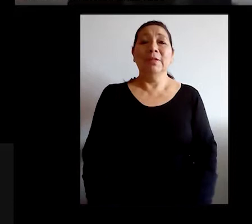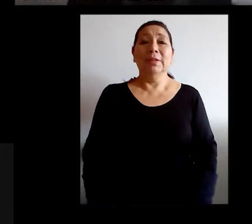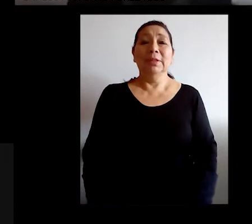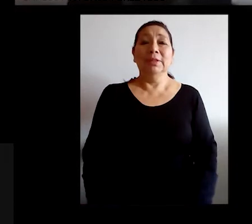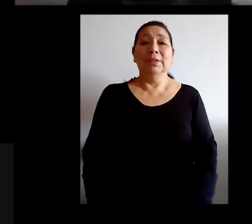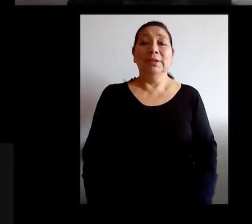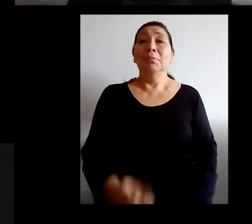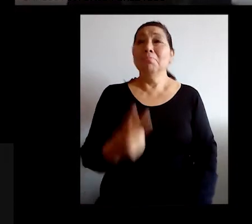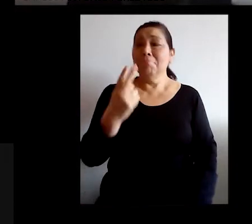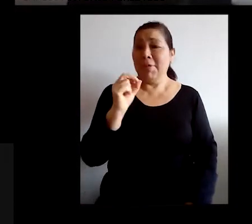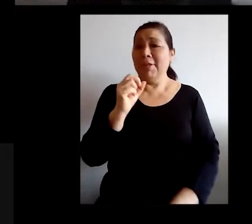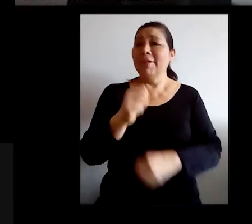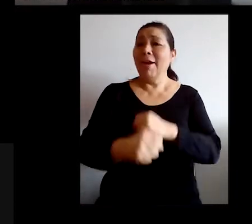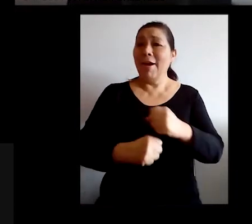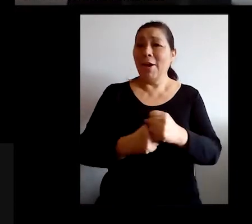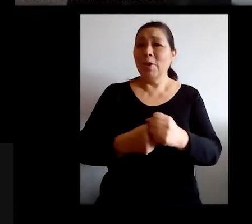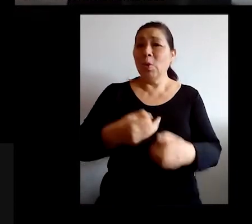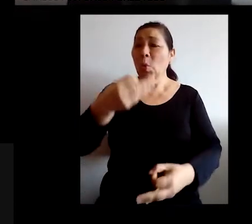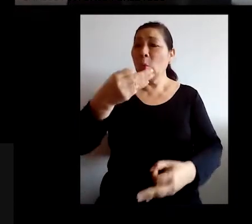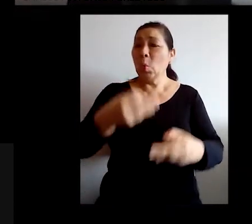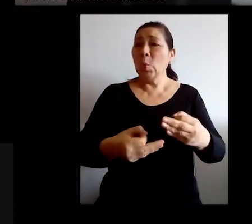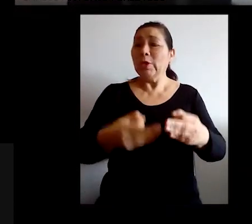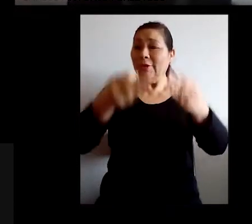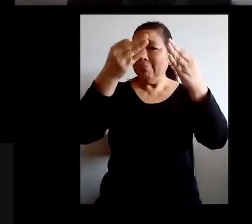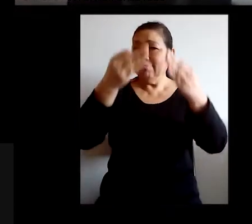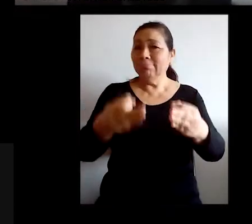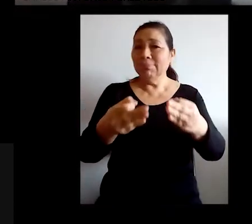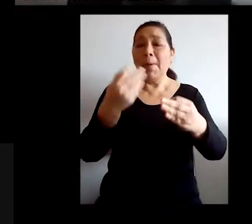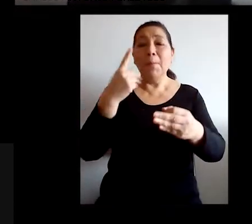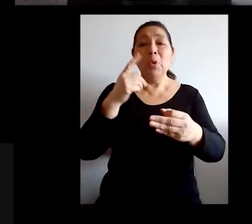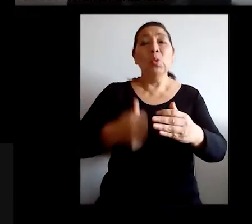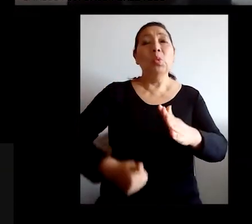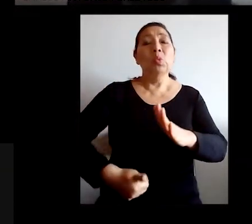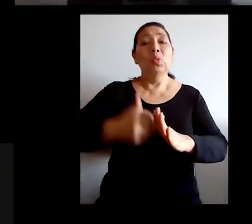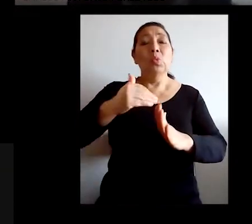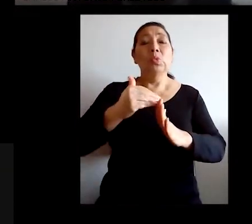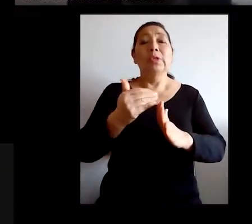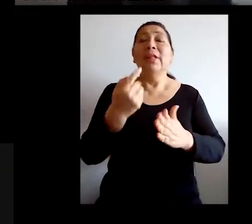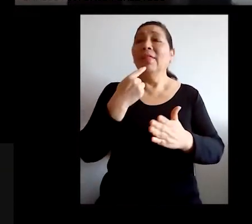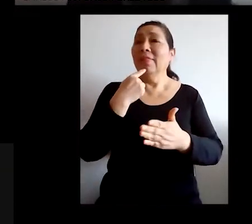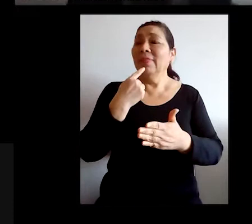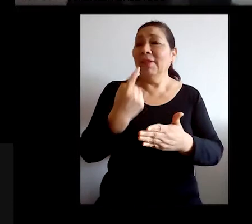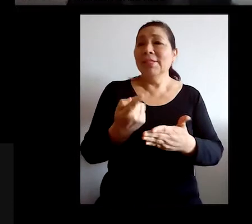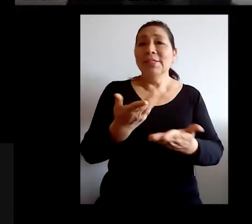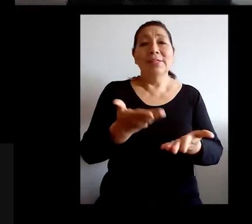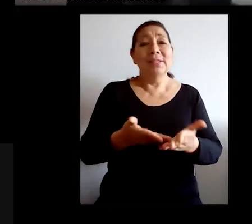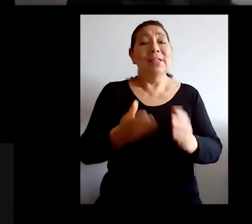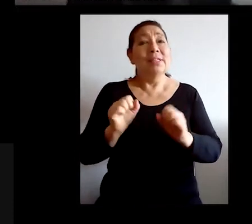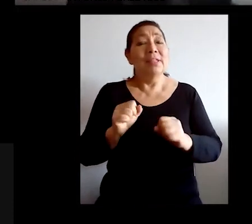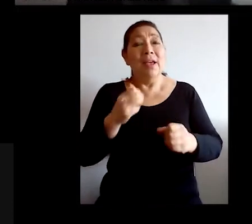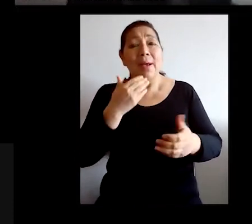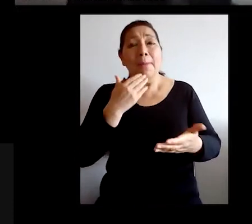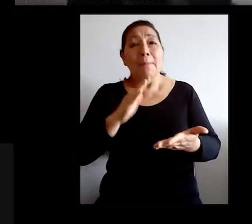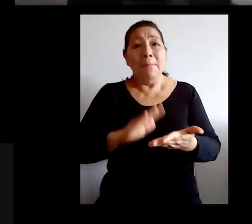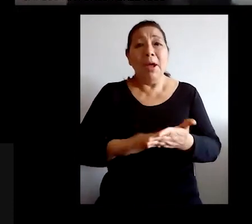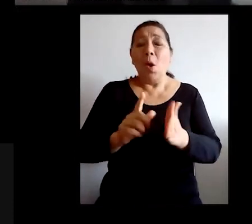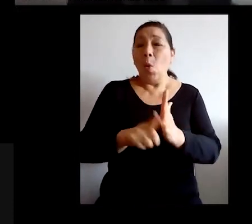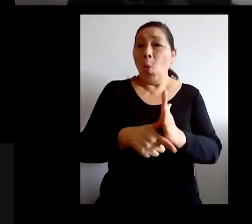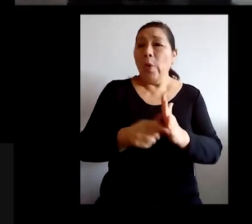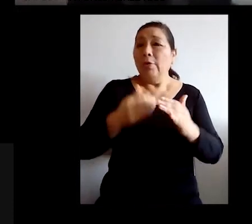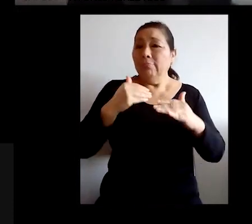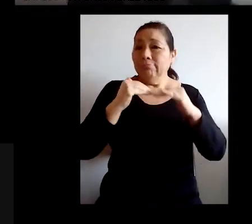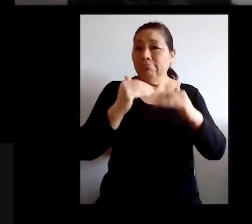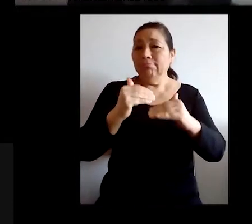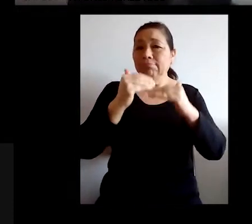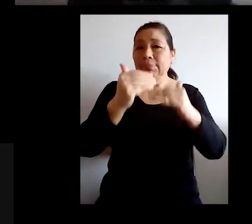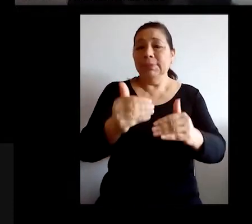de los 20 años, se expide la sentencia definitiva y final por la Corte Suprema. Es decir, se expidió un fallo luego de agotado